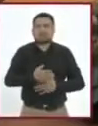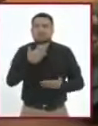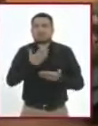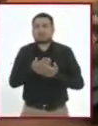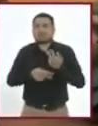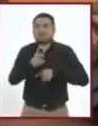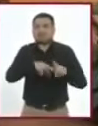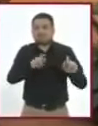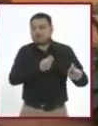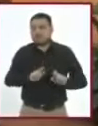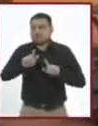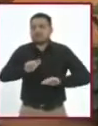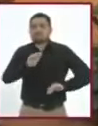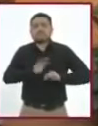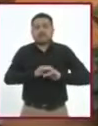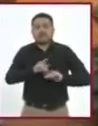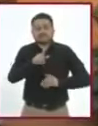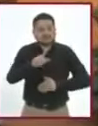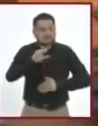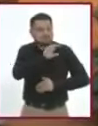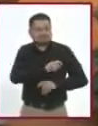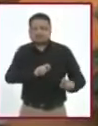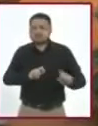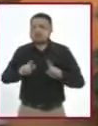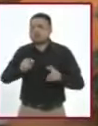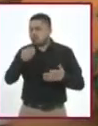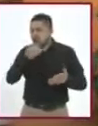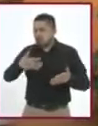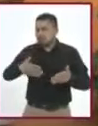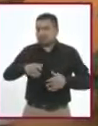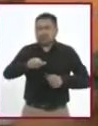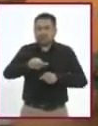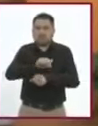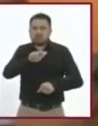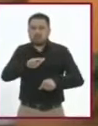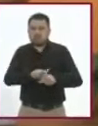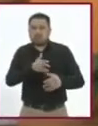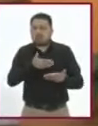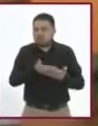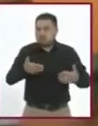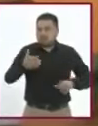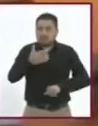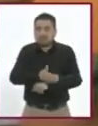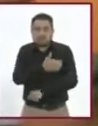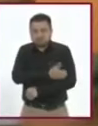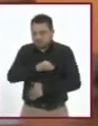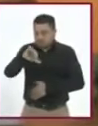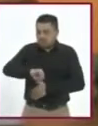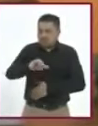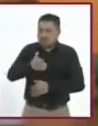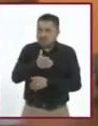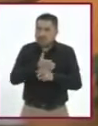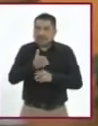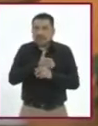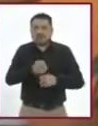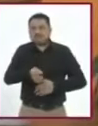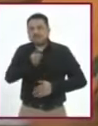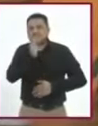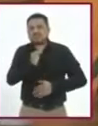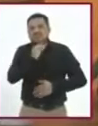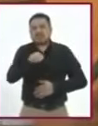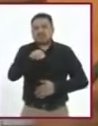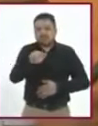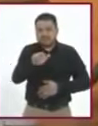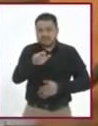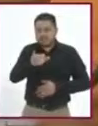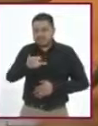una emisión más de su programa favorito, Cocina de Autor. Hoy nos acompañan en el Café de las Musas Marie